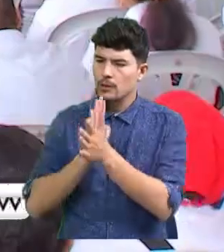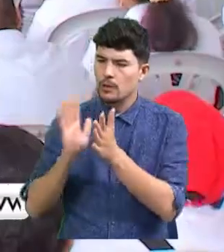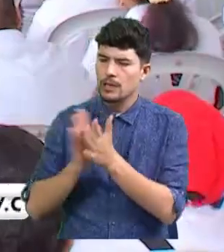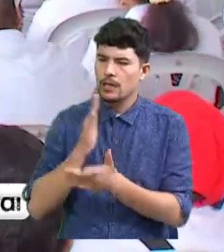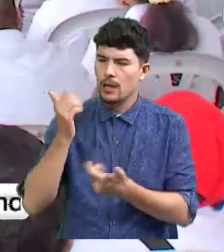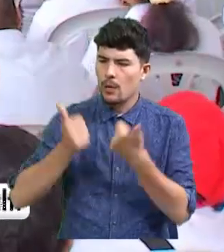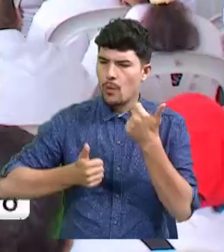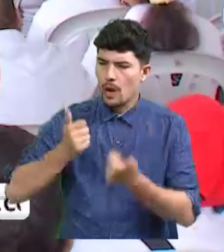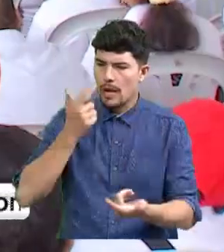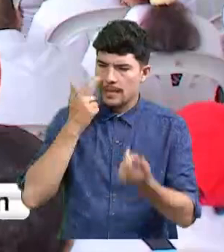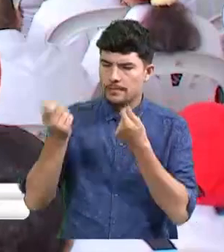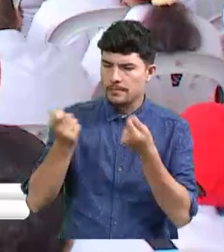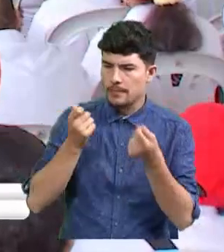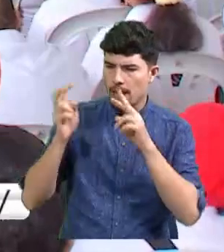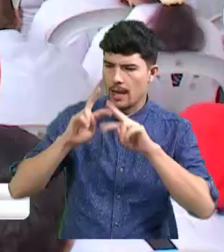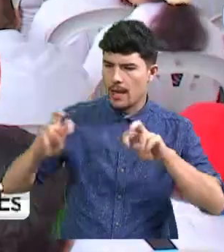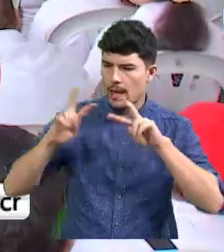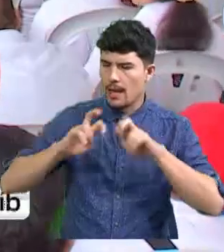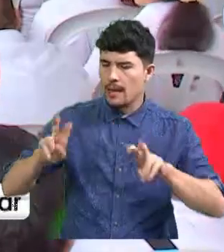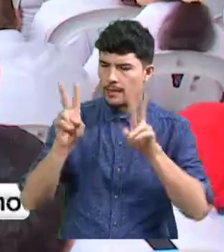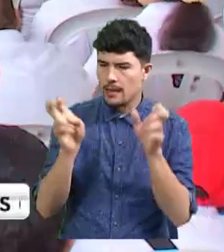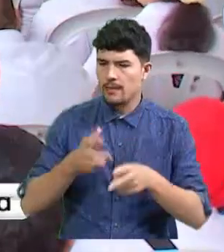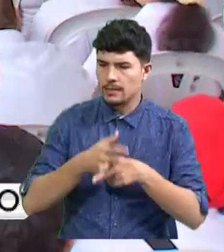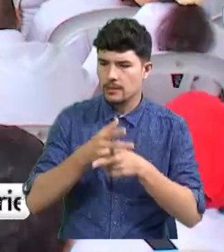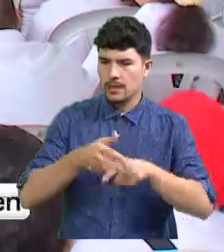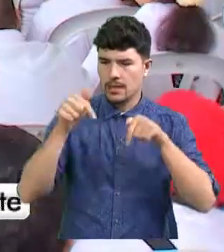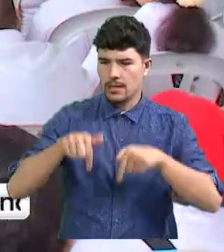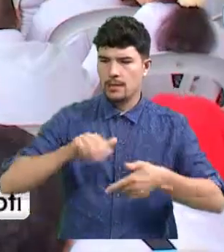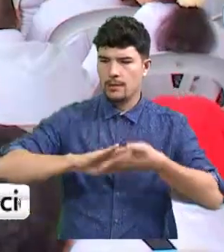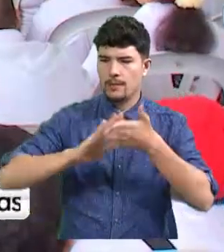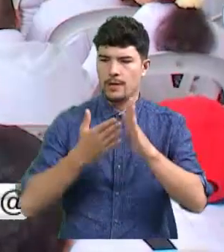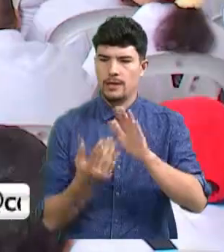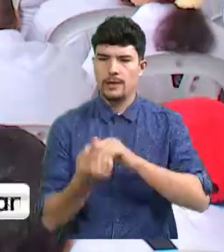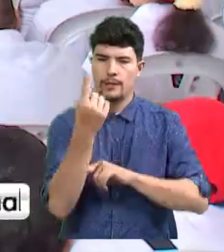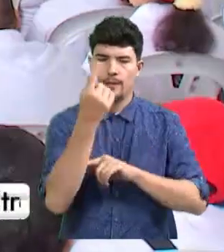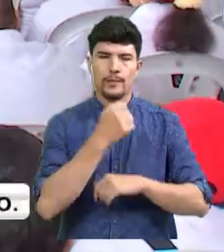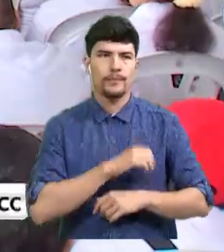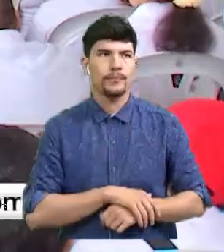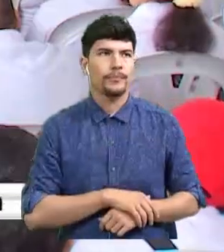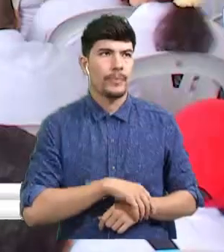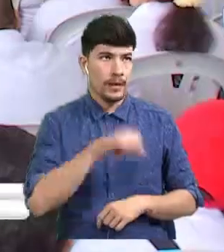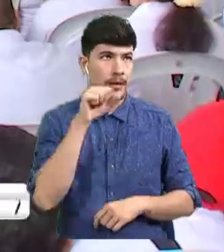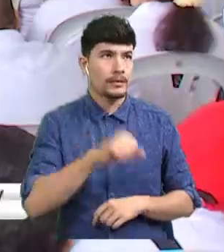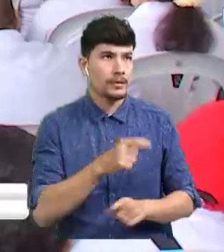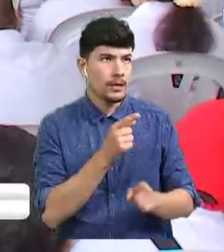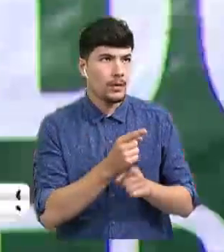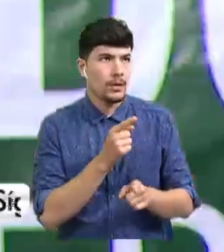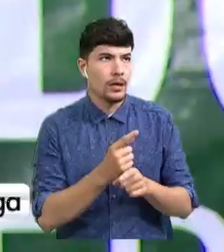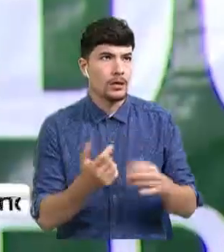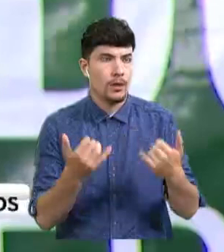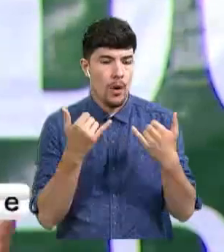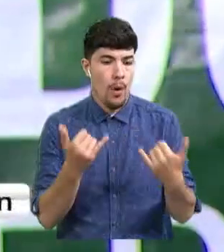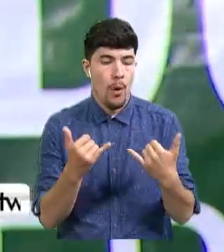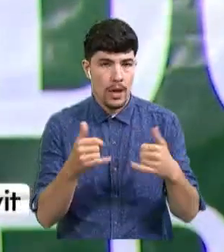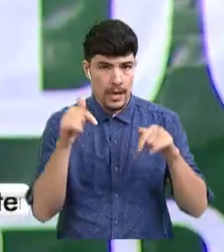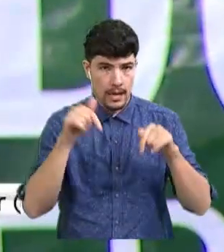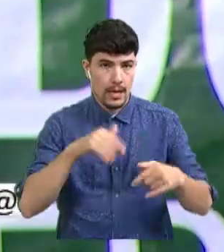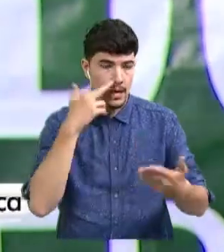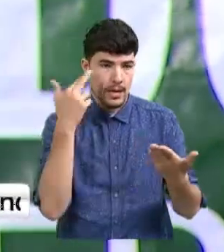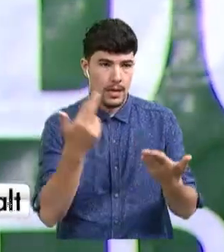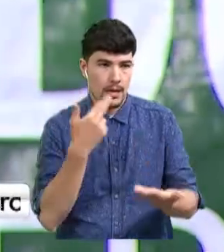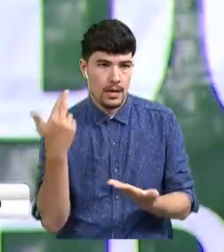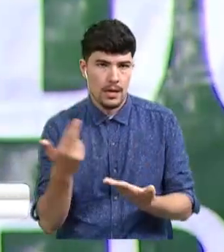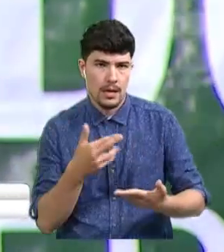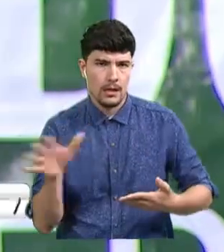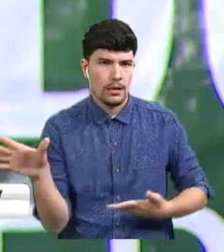esos operativos y los avances en materia de seguridad que se vienen llevando aquí en esta comuna. Así es, Marianel. Hoy, en el recorrido que hemos hecho